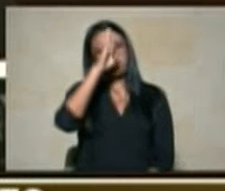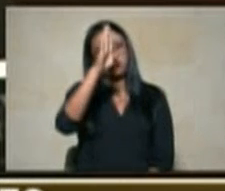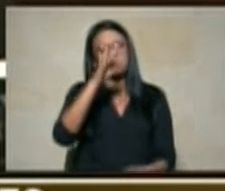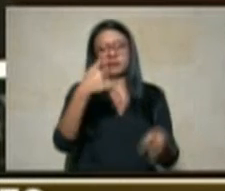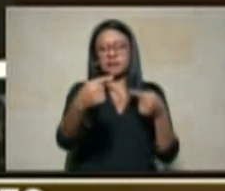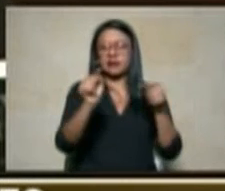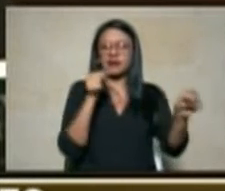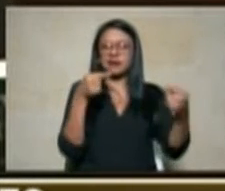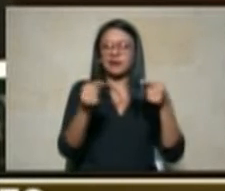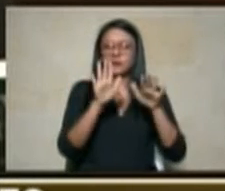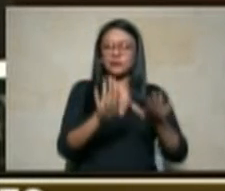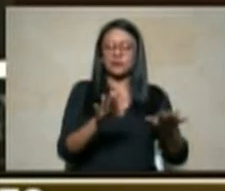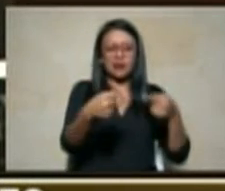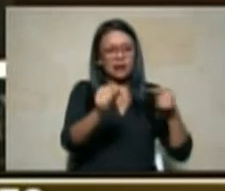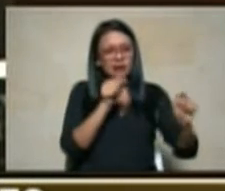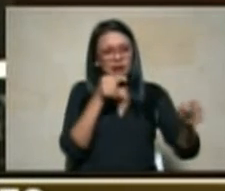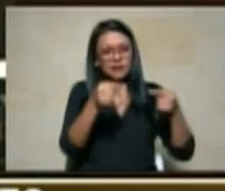plenaria.